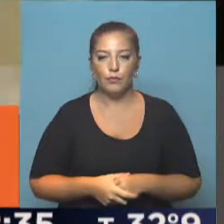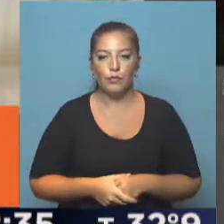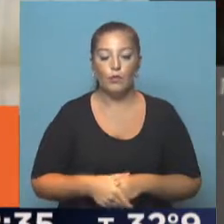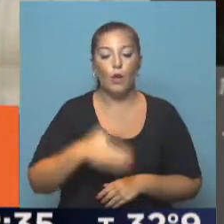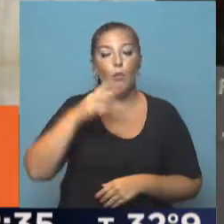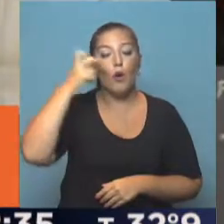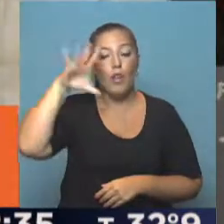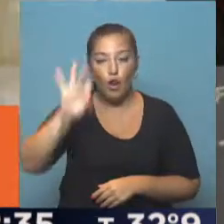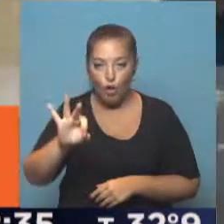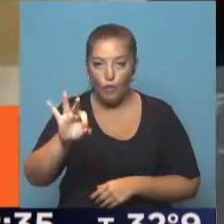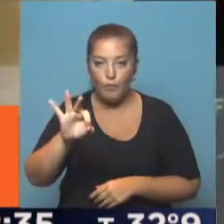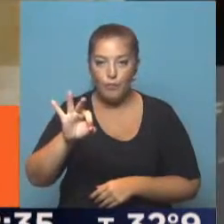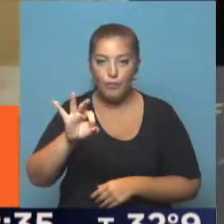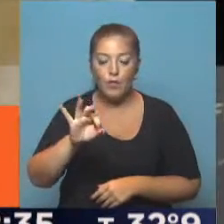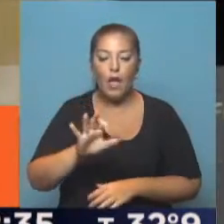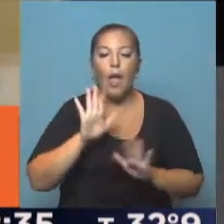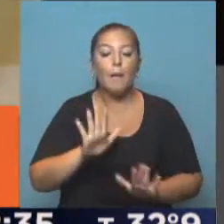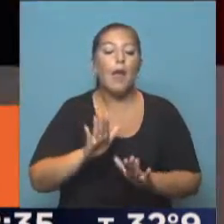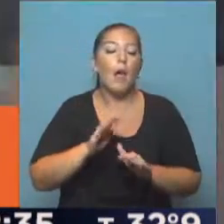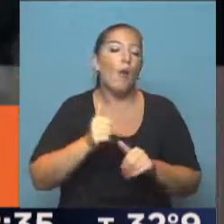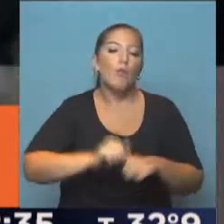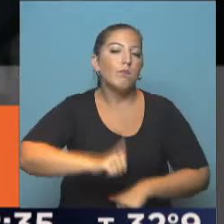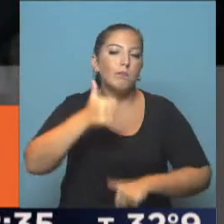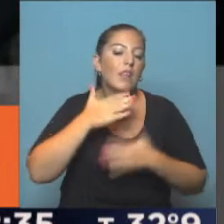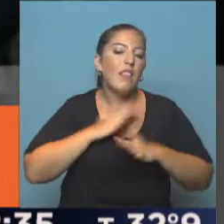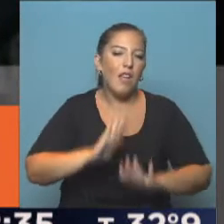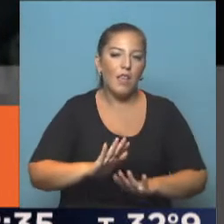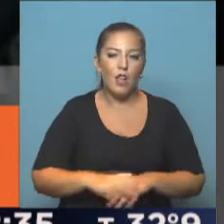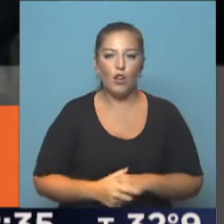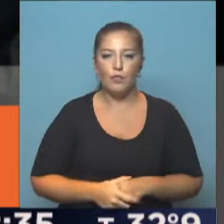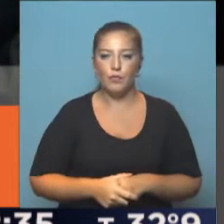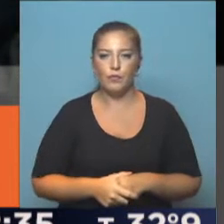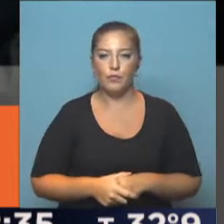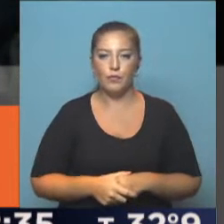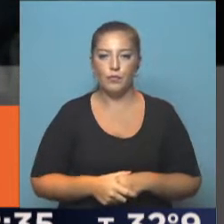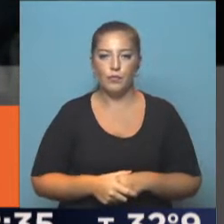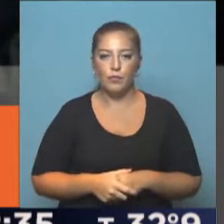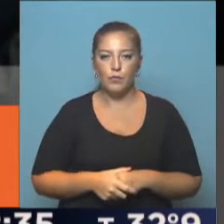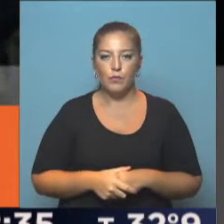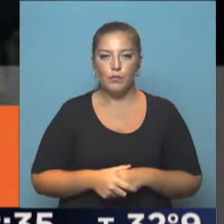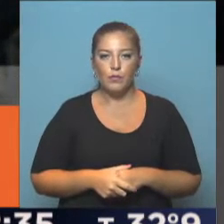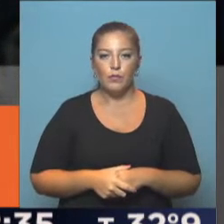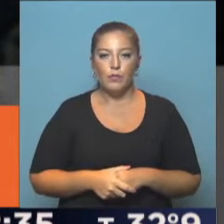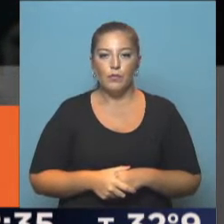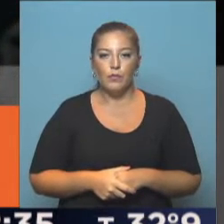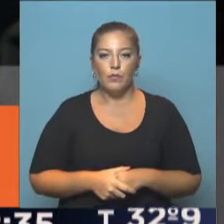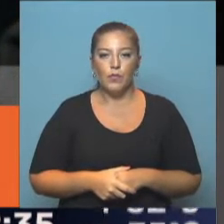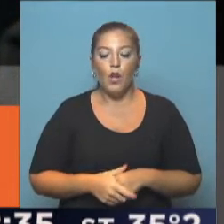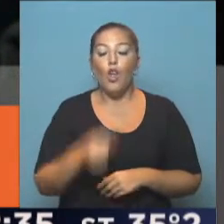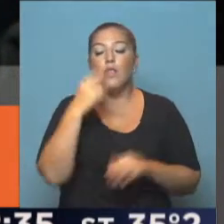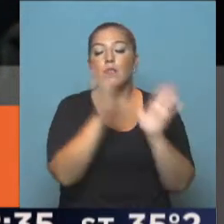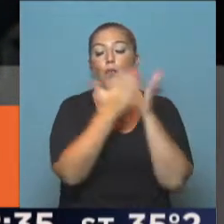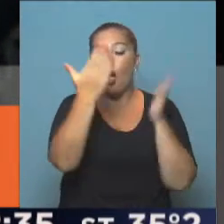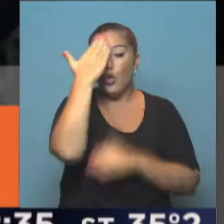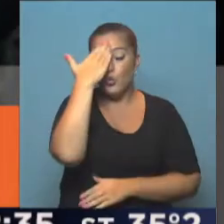Moreno, mientras tanto, auguraba un triunfo holgado. Como lo norma claramente la